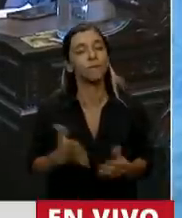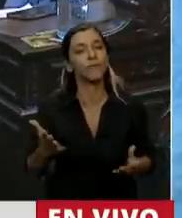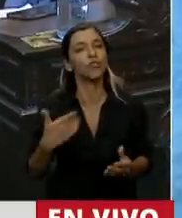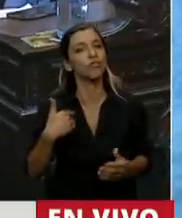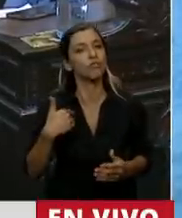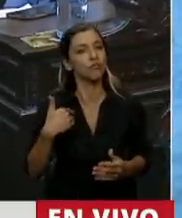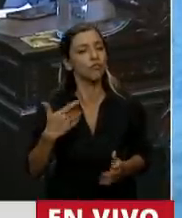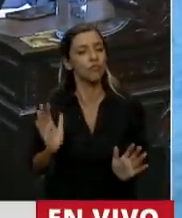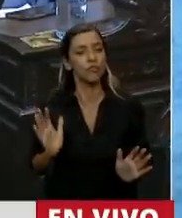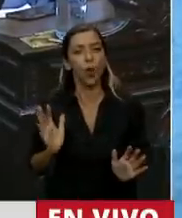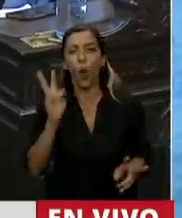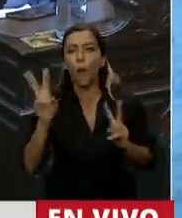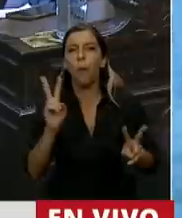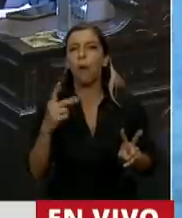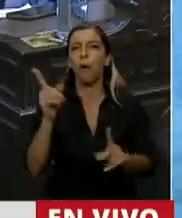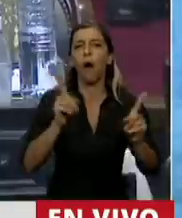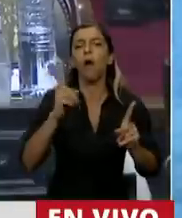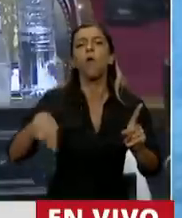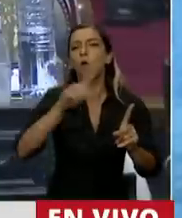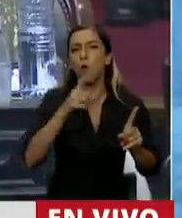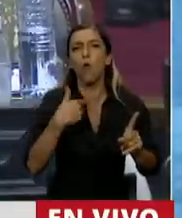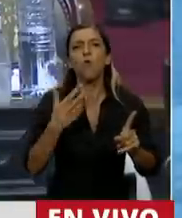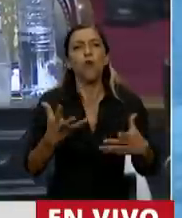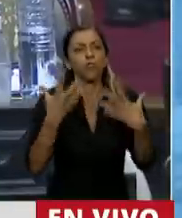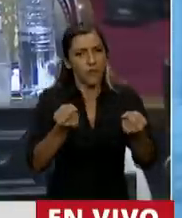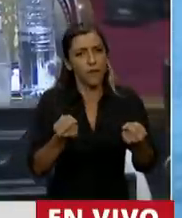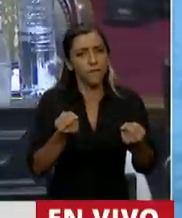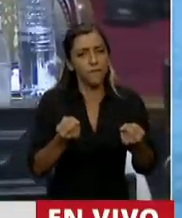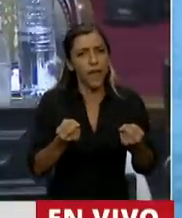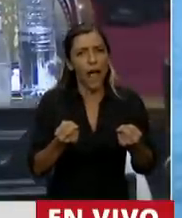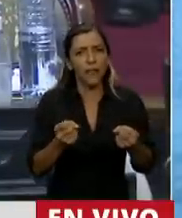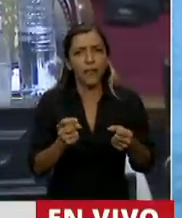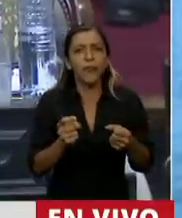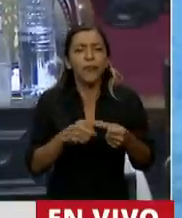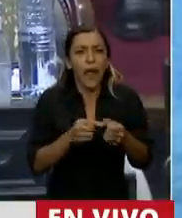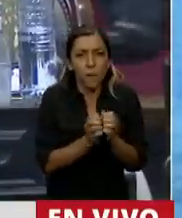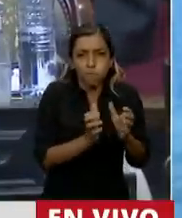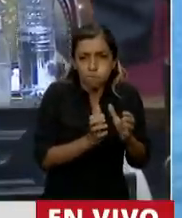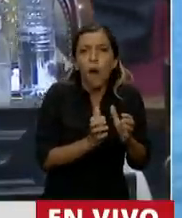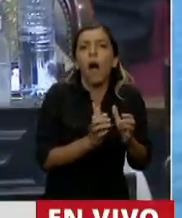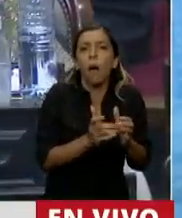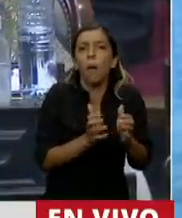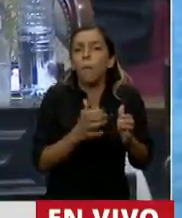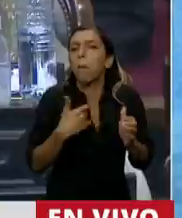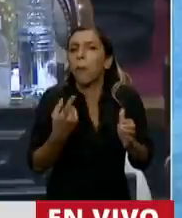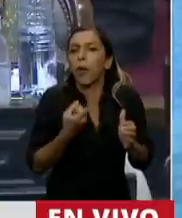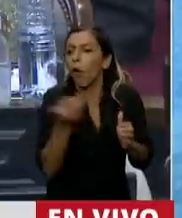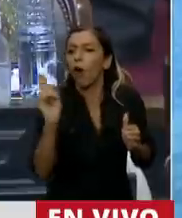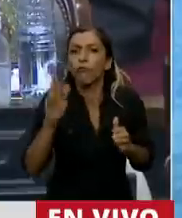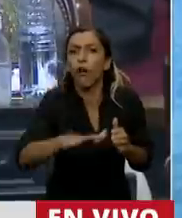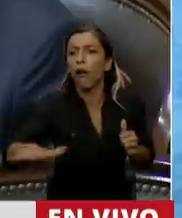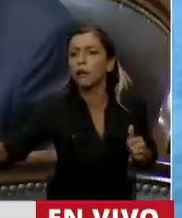forma intransigente defienden la vida embrionaria y no adoptan la misma actitud ante los miles de